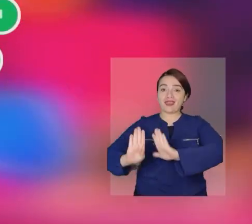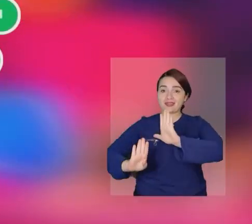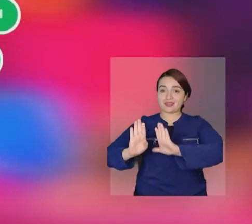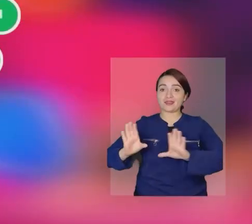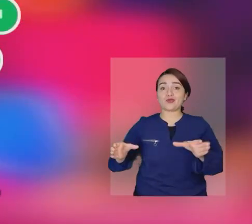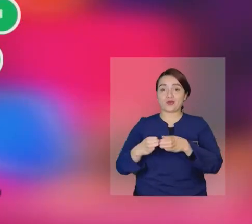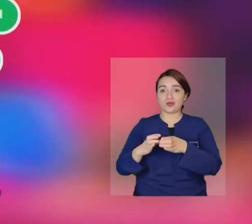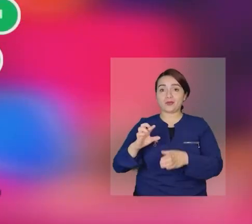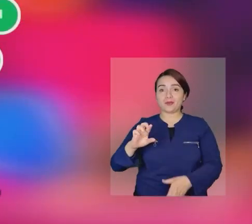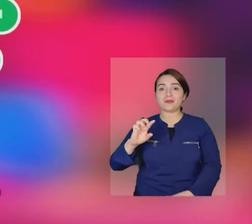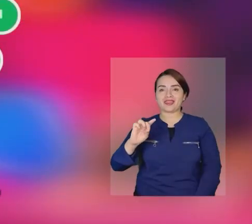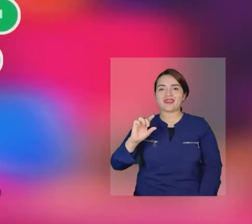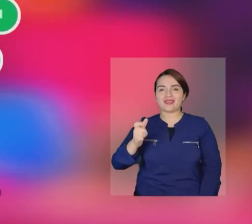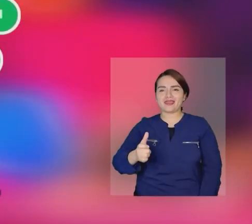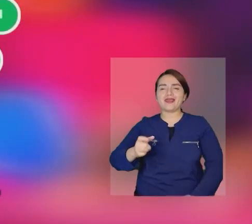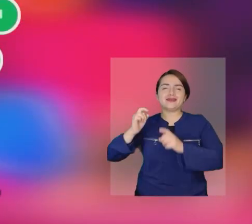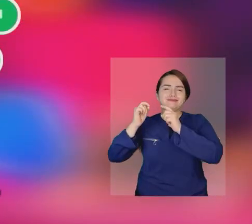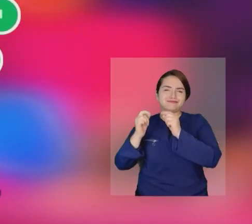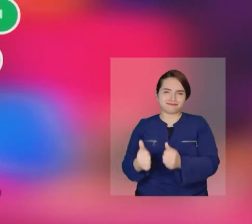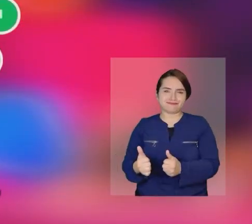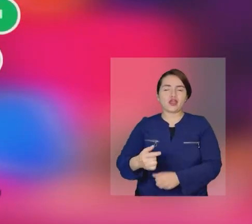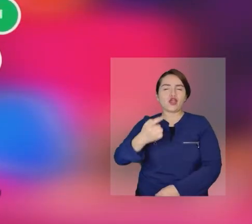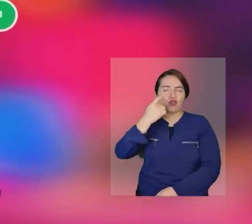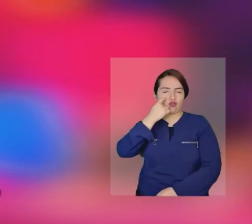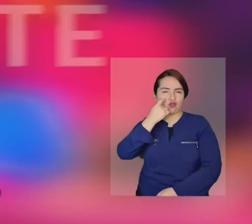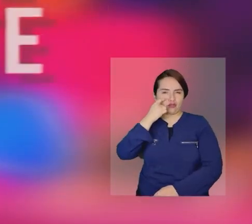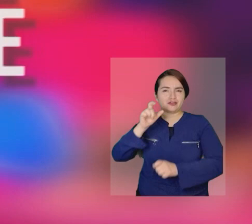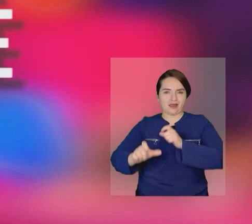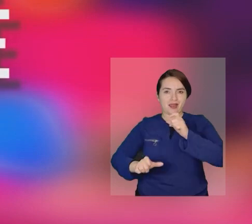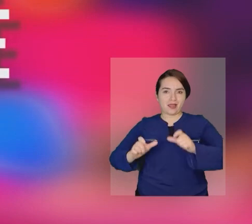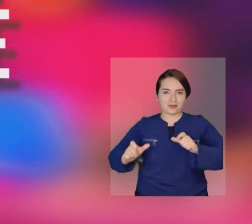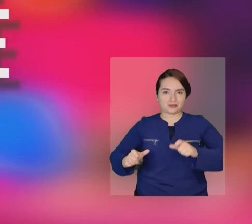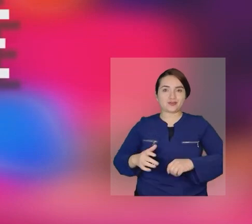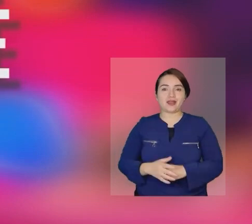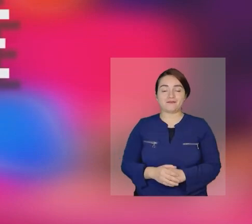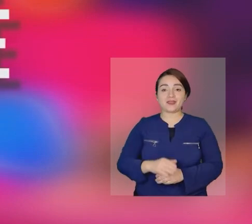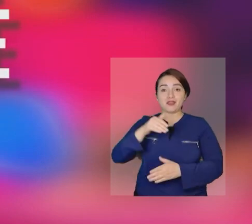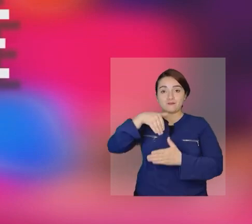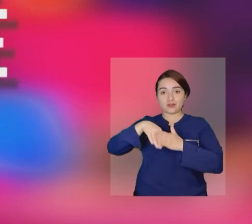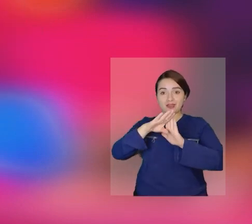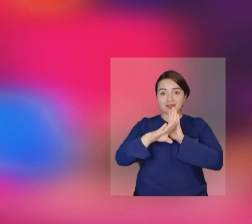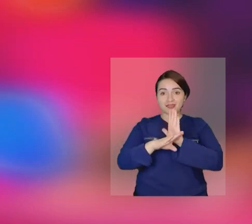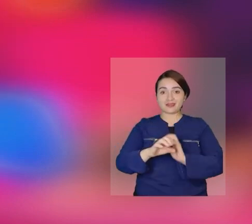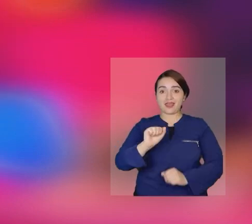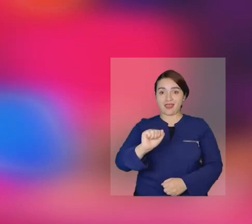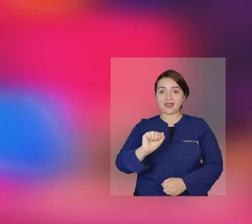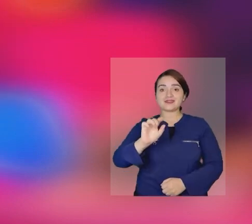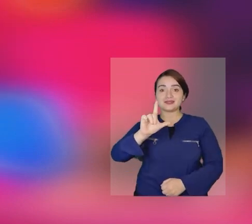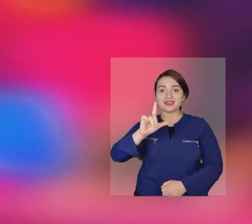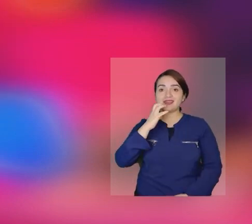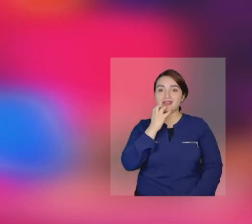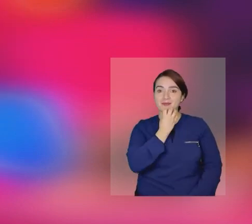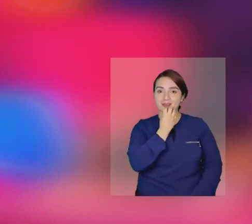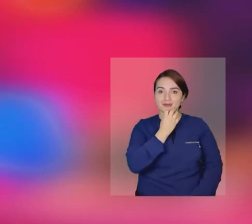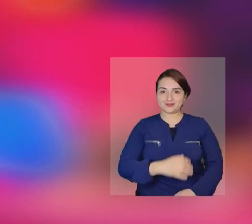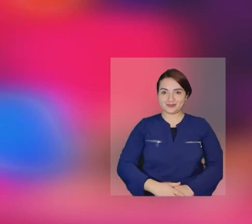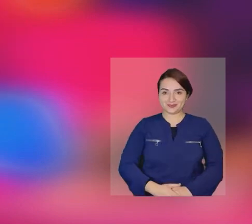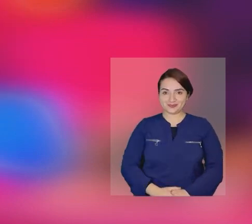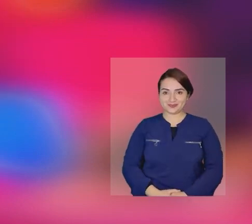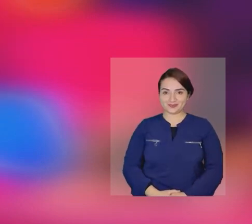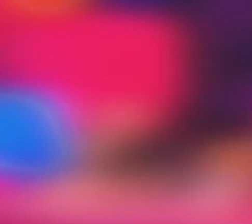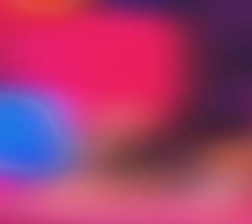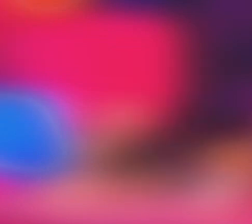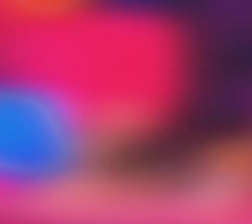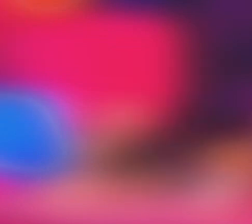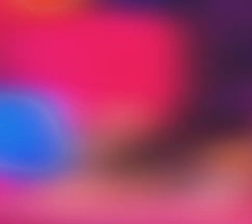confirmado los candidatos del pdg tienen calle y son Realmente de la gente votalista a este